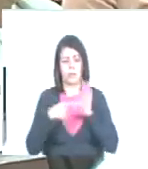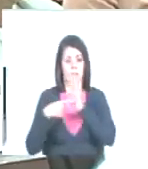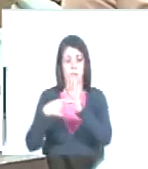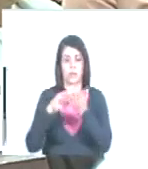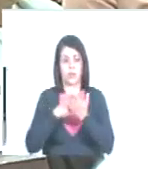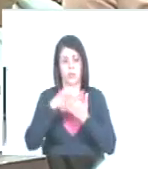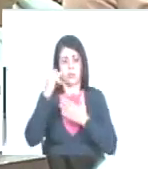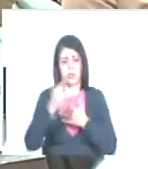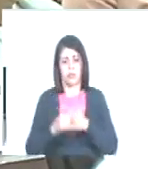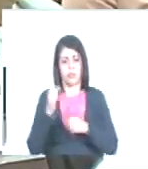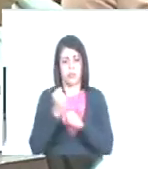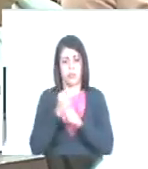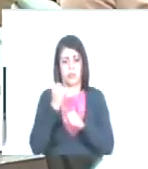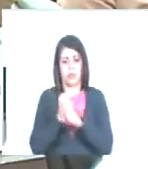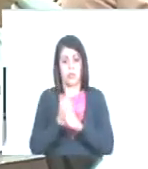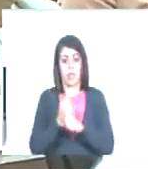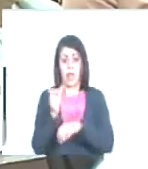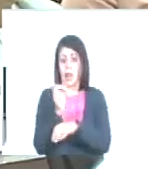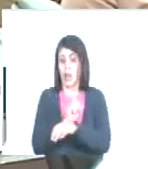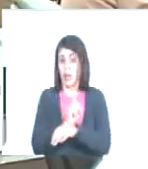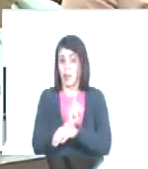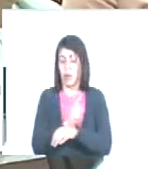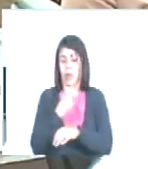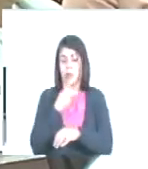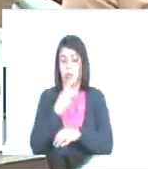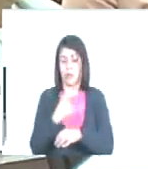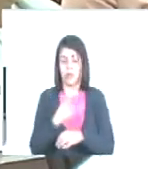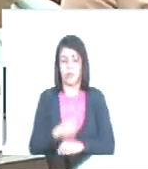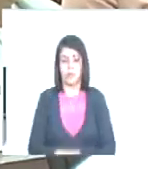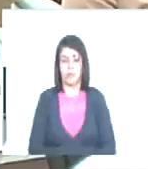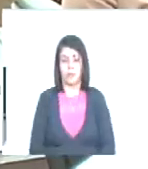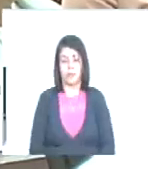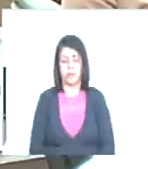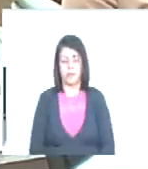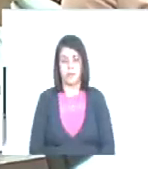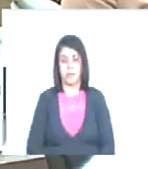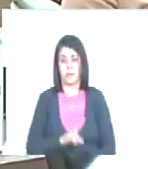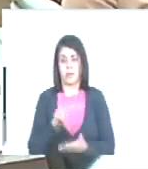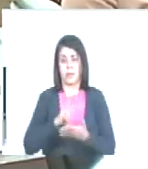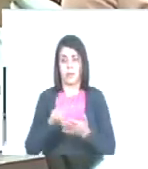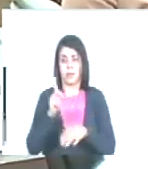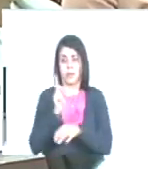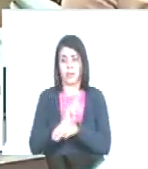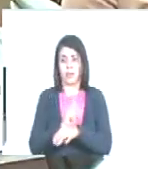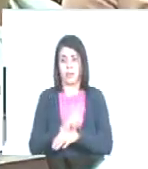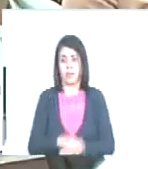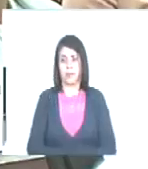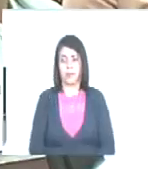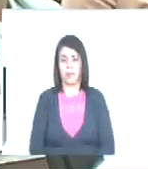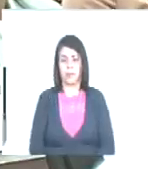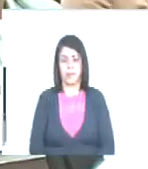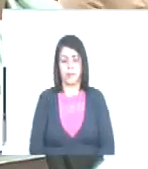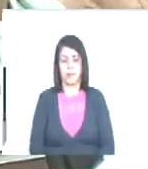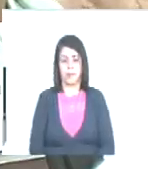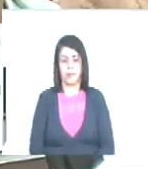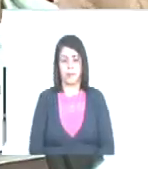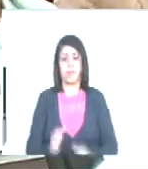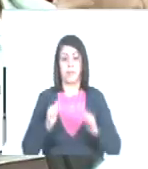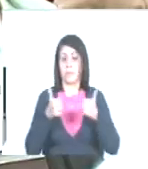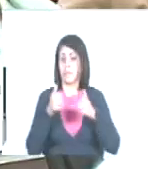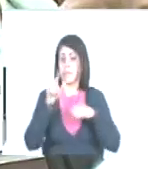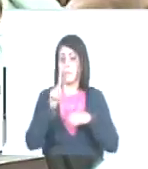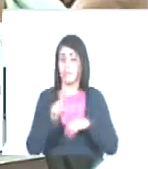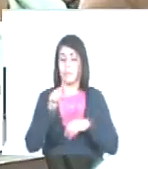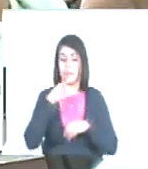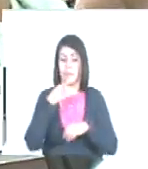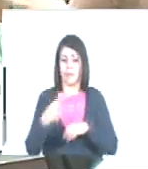plan de trabajo, muy rápidamente lo voy a decir, lo voy a leer rápidamente. Es el relanzamiento, por